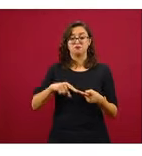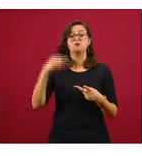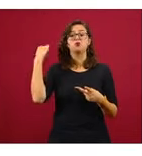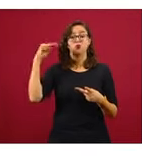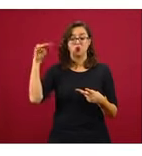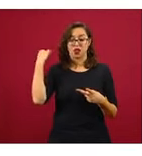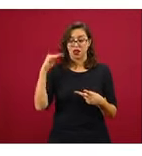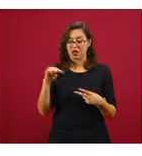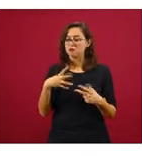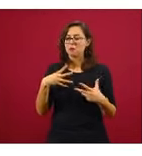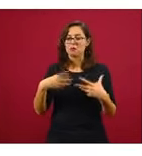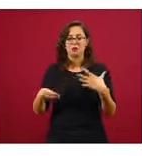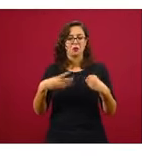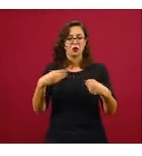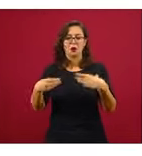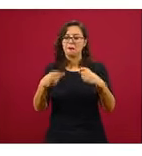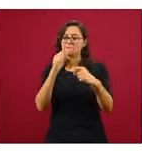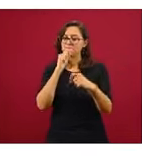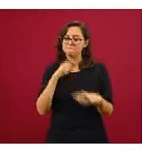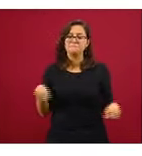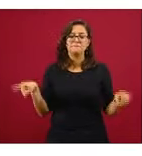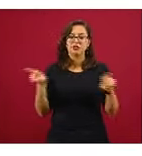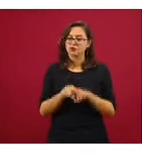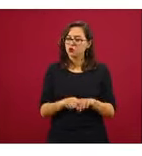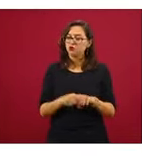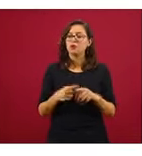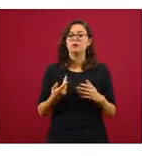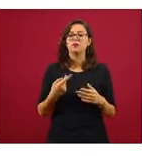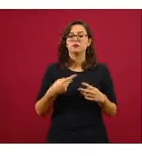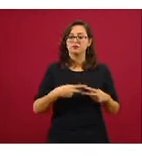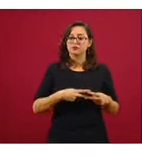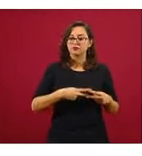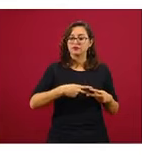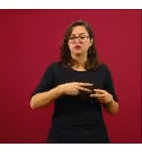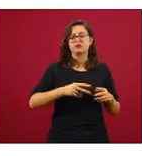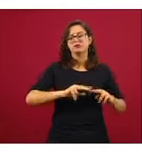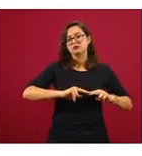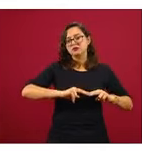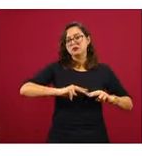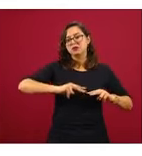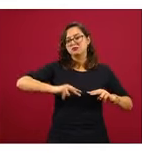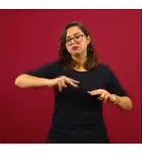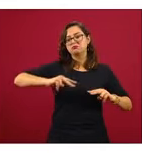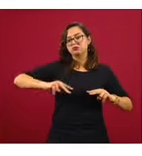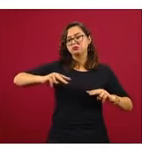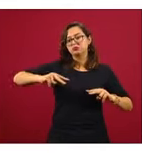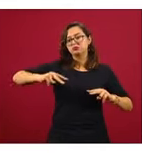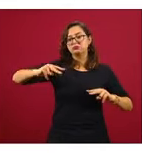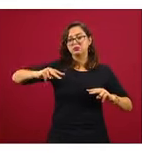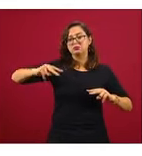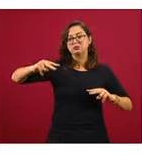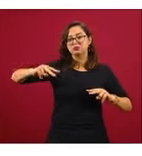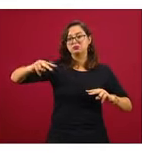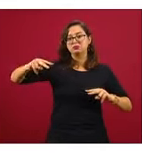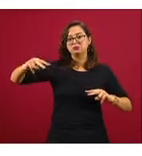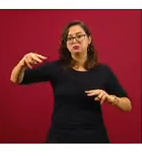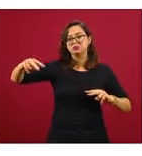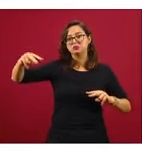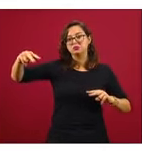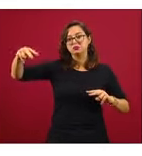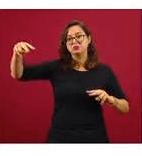una transmisión muy similar, pero que se ha mantenido ascendente. No contribuyeron mucho con el primer pico, pero más bien están contribuyendo con